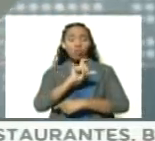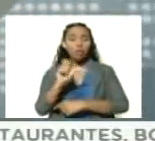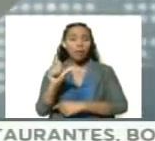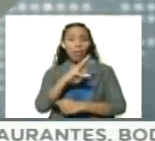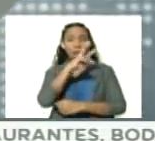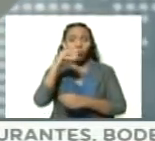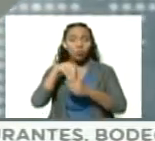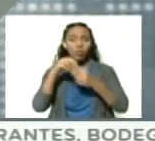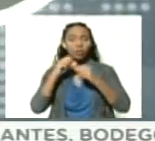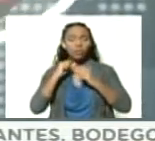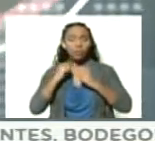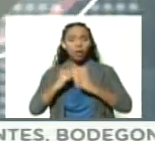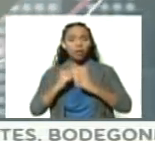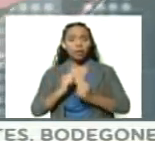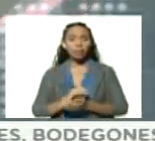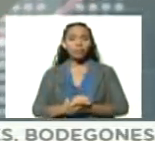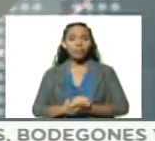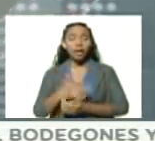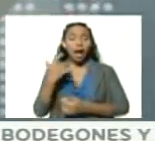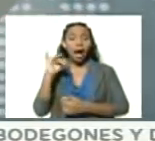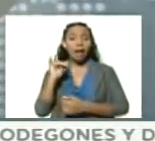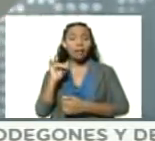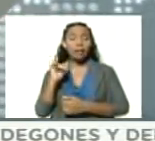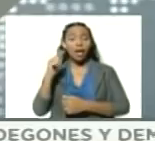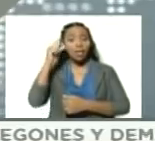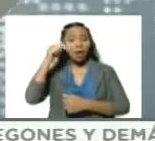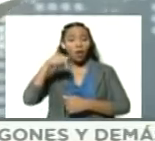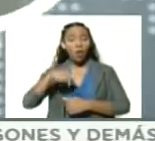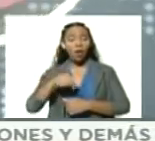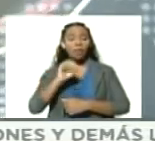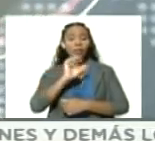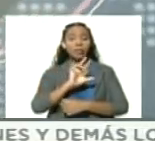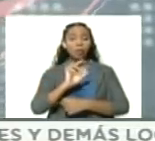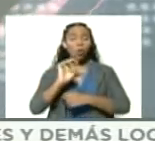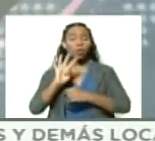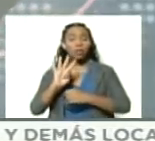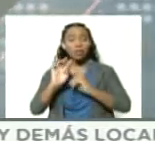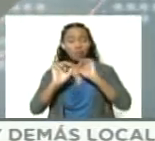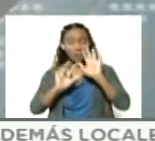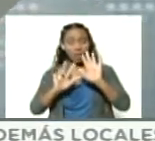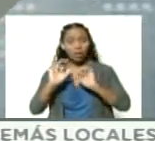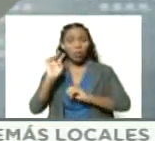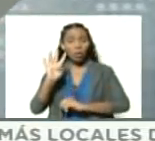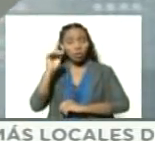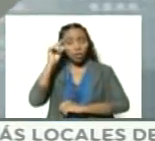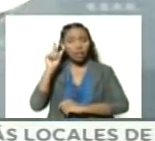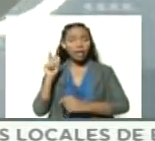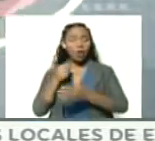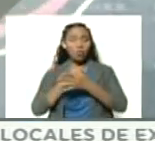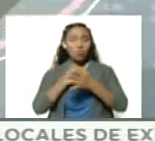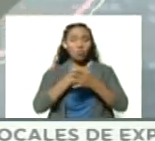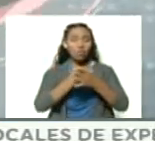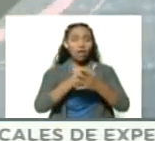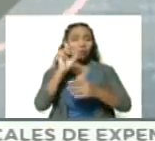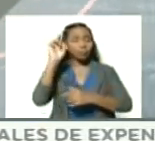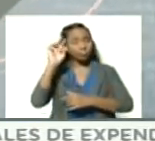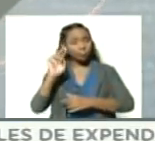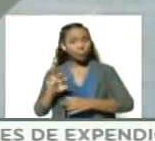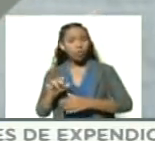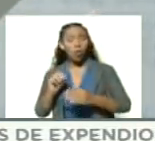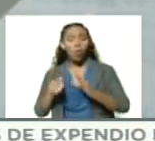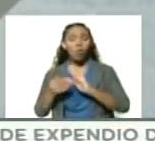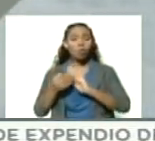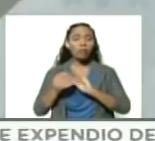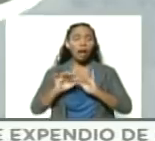cuarentena radical. Contamos al día de hoy 384 días de esta lucha infatigable contra la pandemia